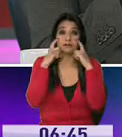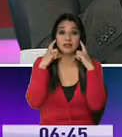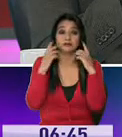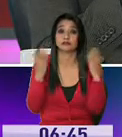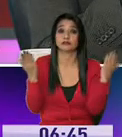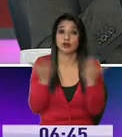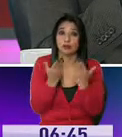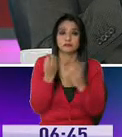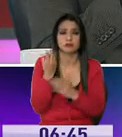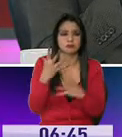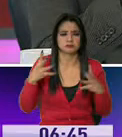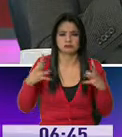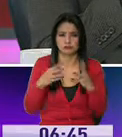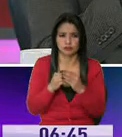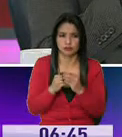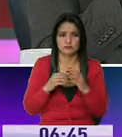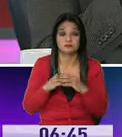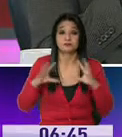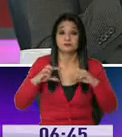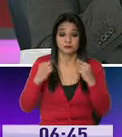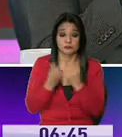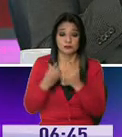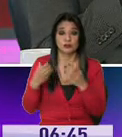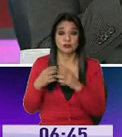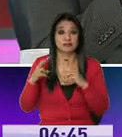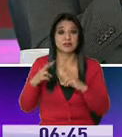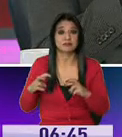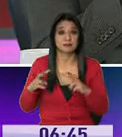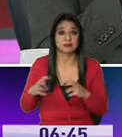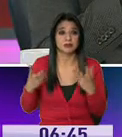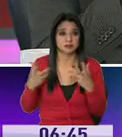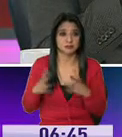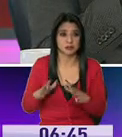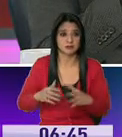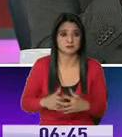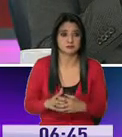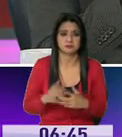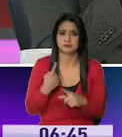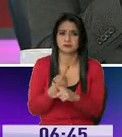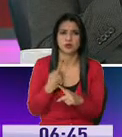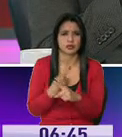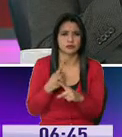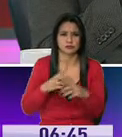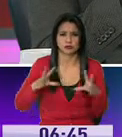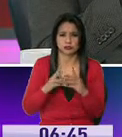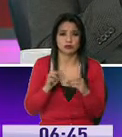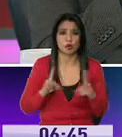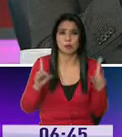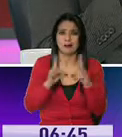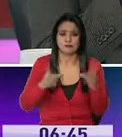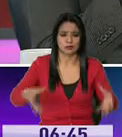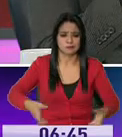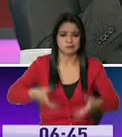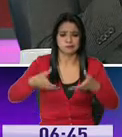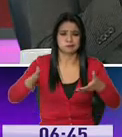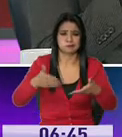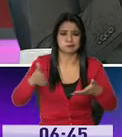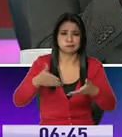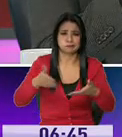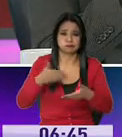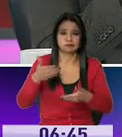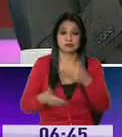dan en el sector público. Entonces estamos nosotros también siguiendo la pista de eso. No nos olvidemos que muchas de las compras que se realizan en el Seguro Social se